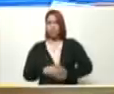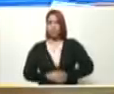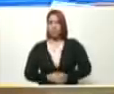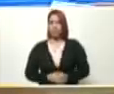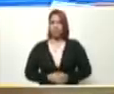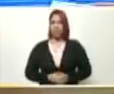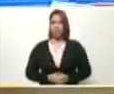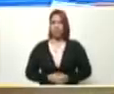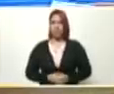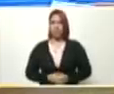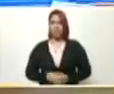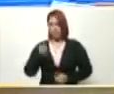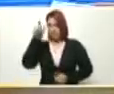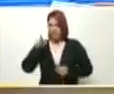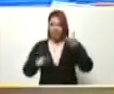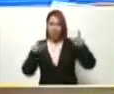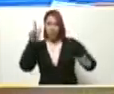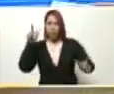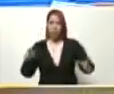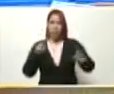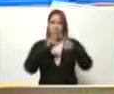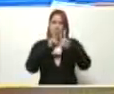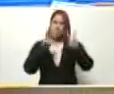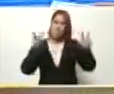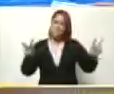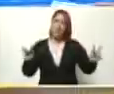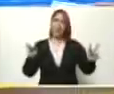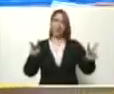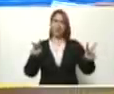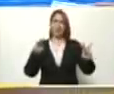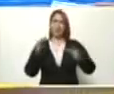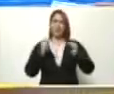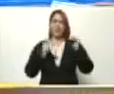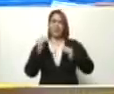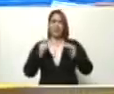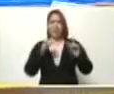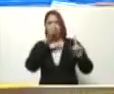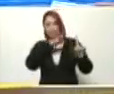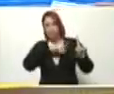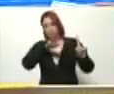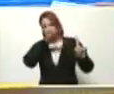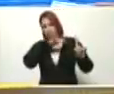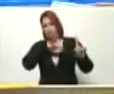en los enemigos de la paz y la estabilidad que conspiran